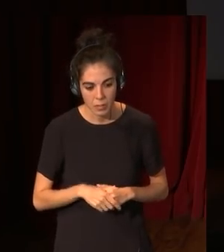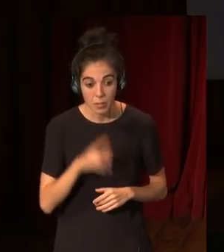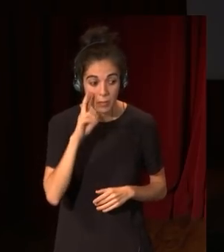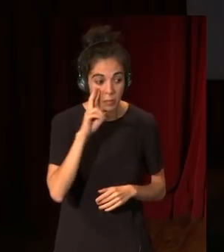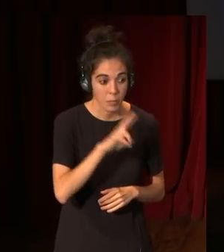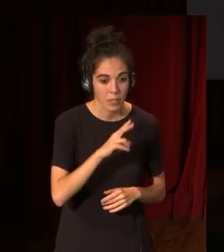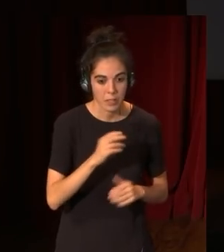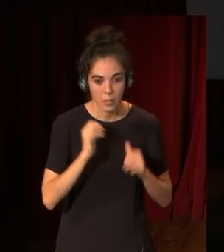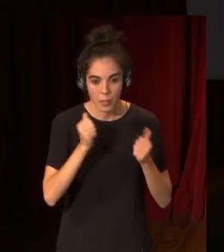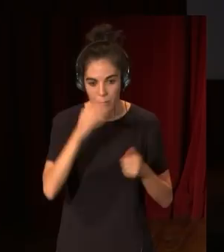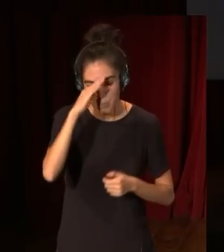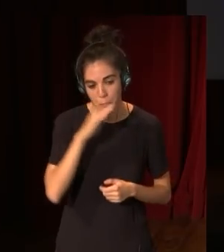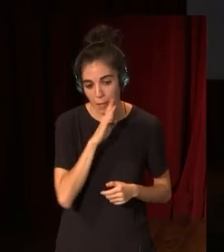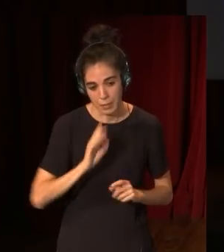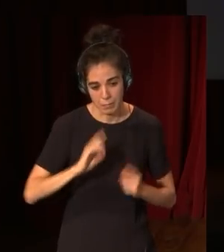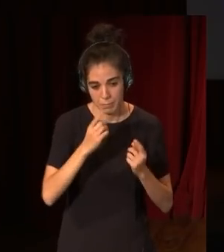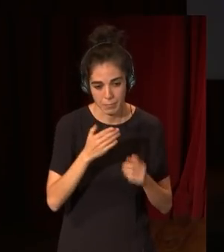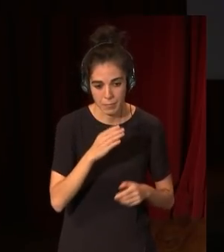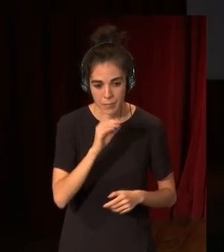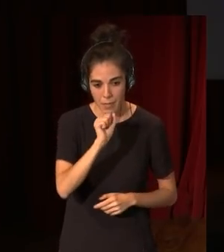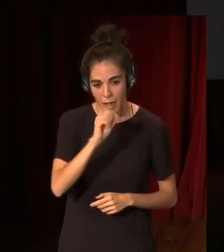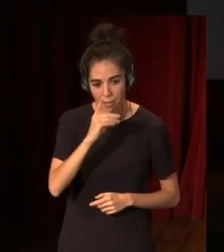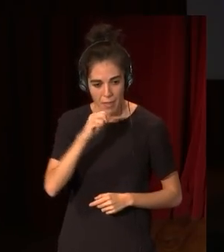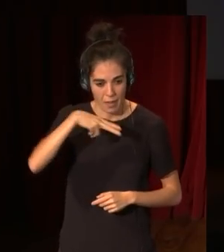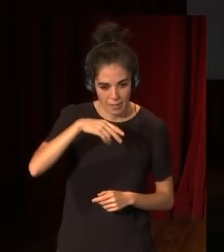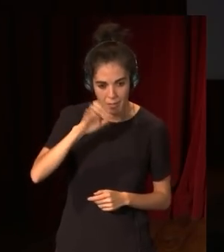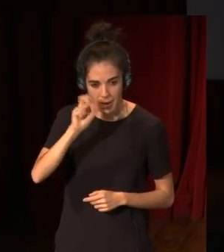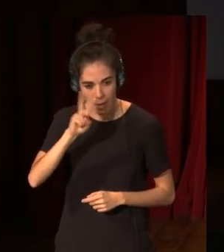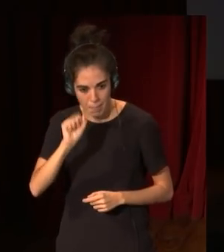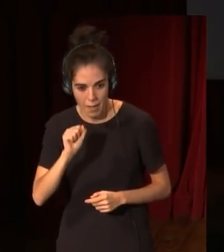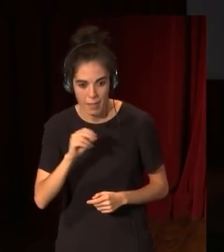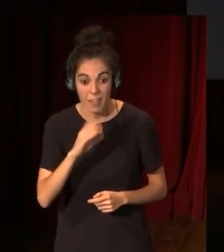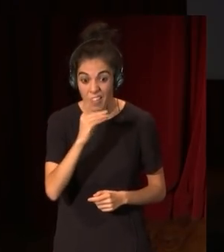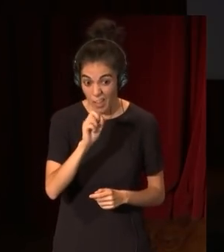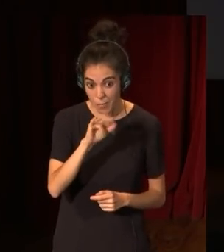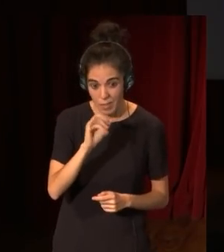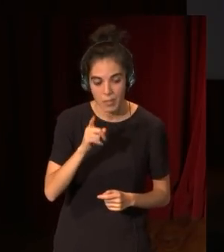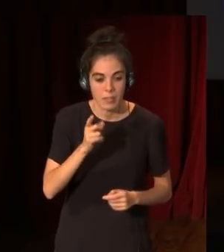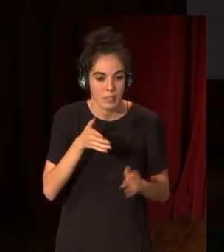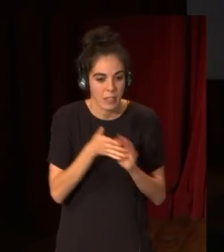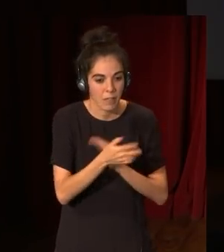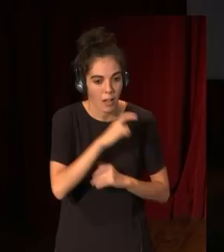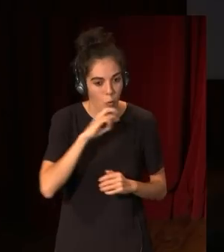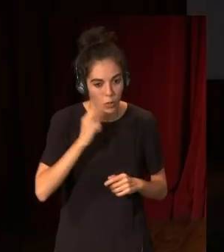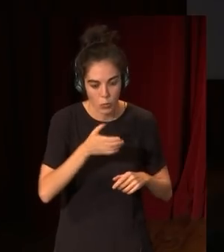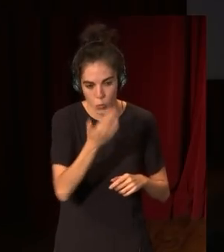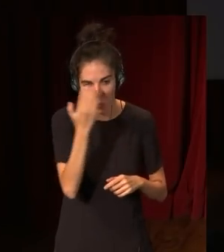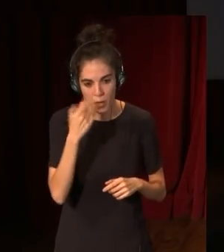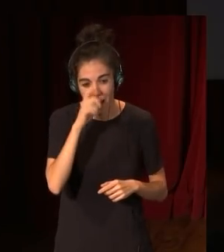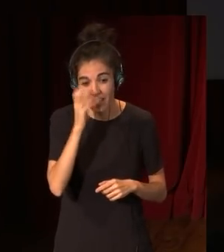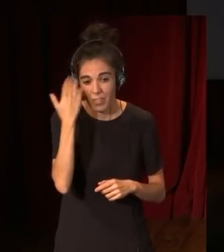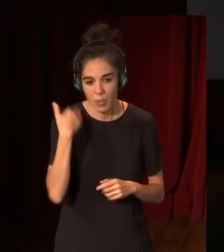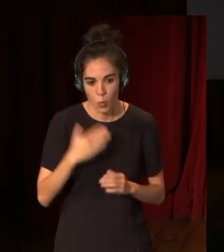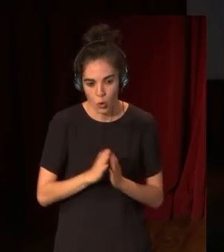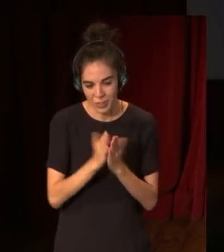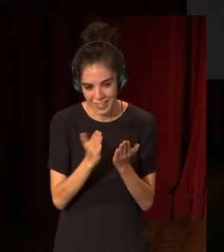adán era david que aparece aquí es decir los judíos del antiguo testamento testamento se convertirán y